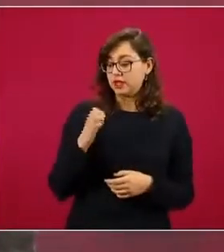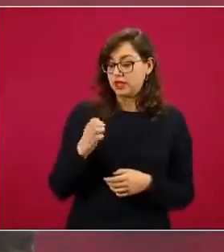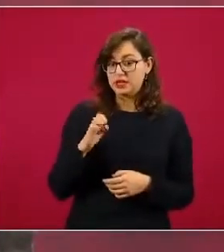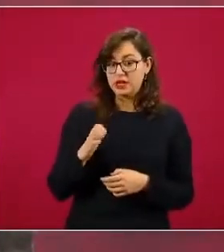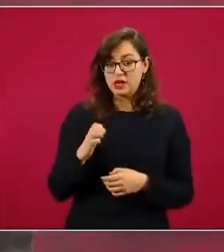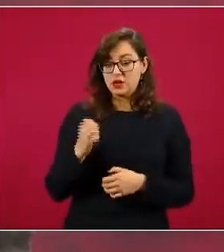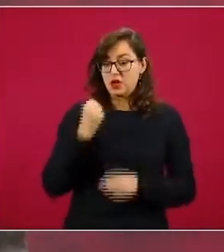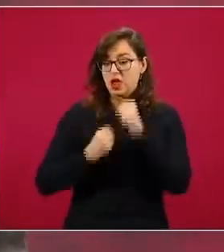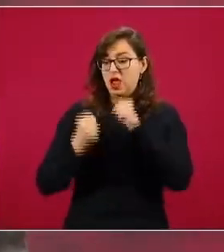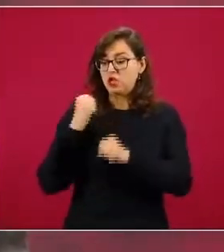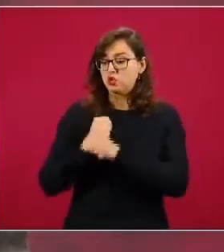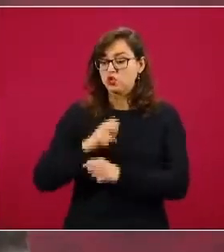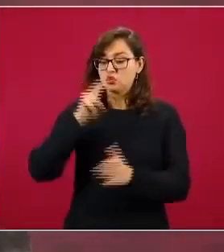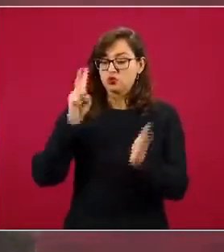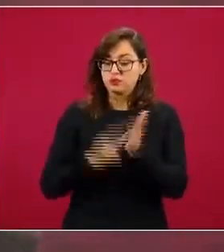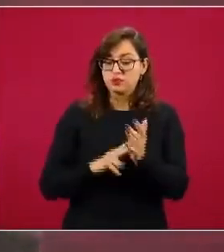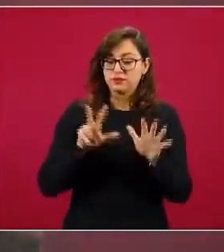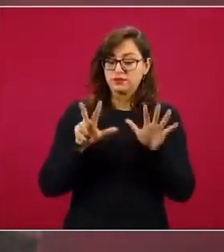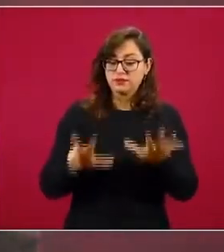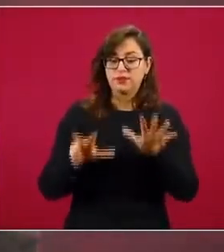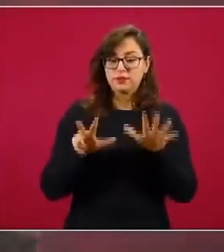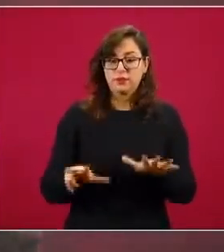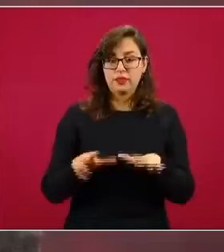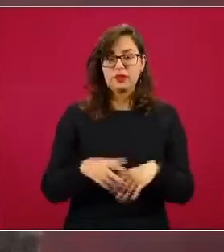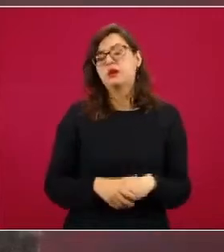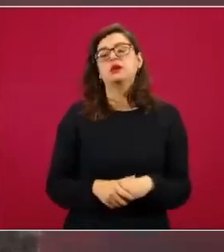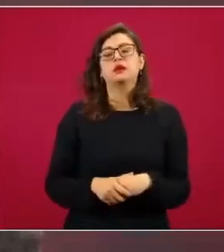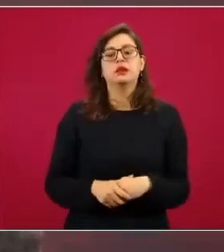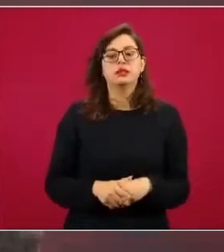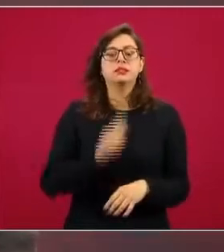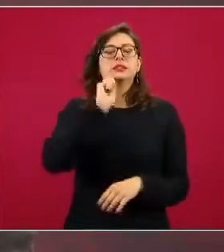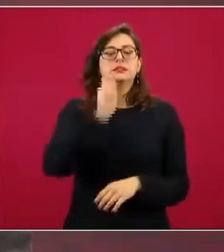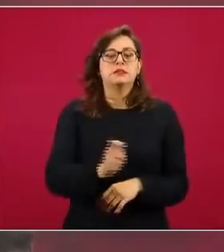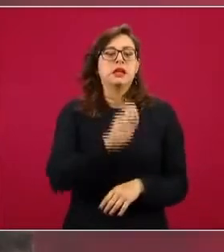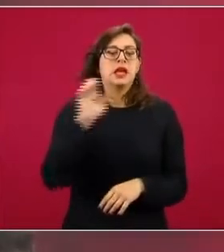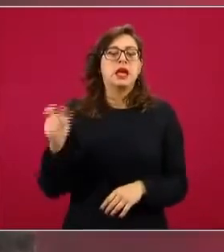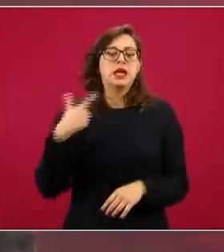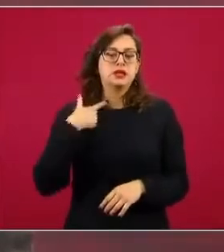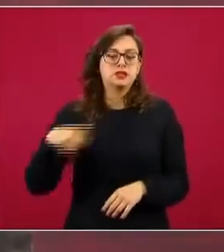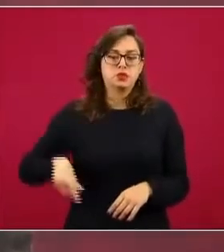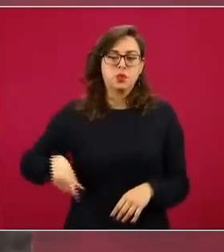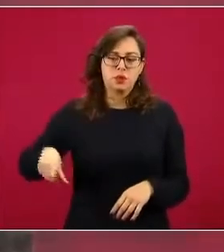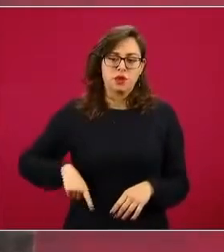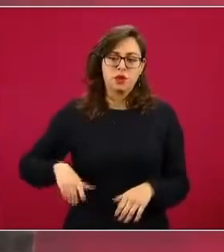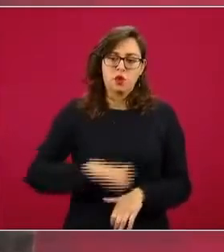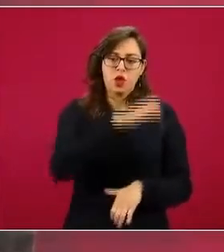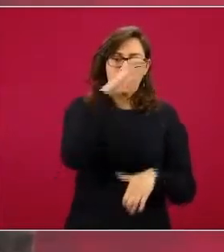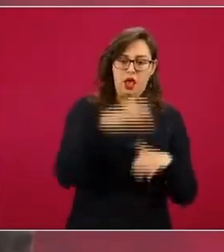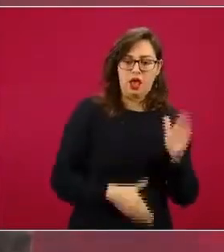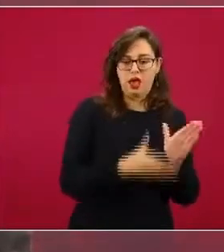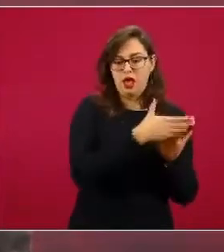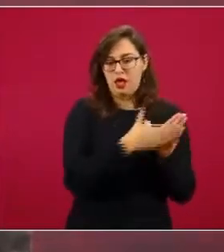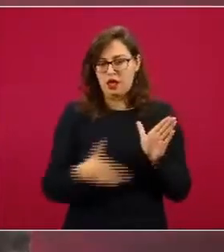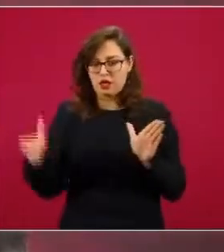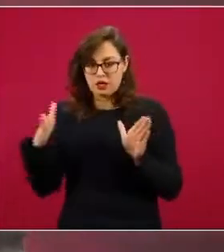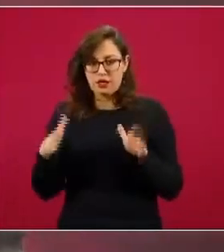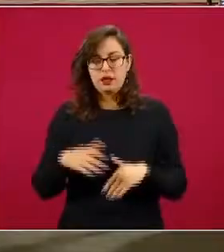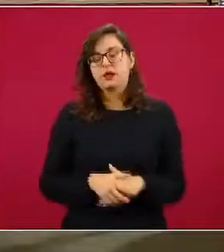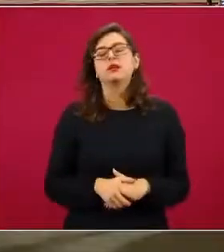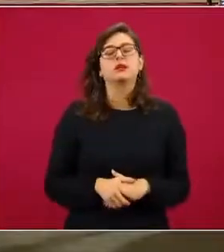año 2018, es decir, de finales del sexenio pasado, se adhirió a un esquema que se